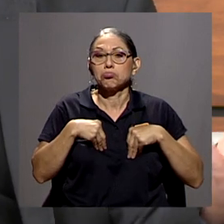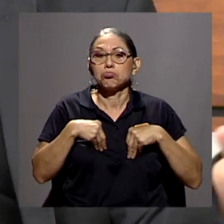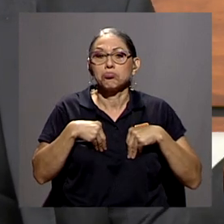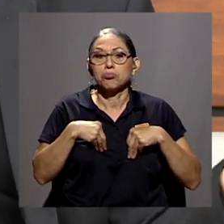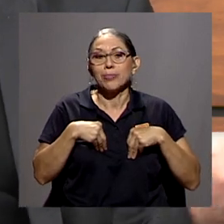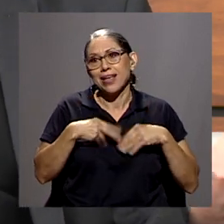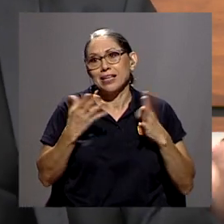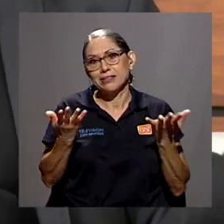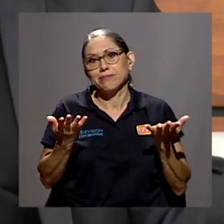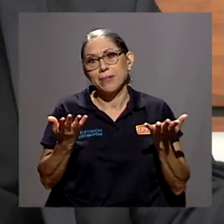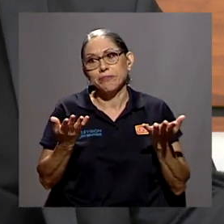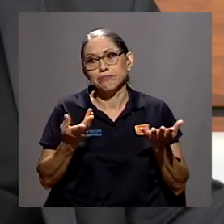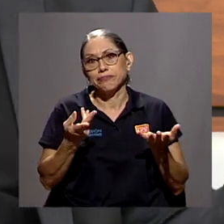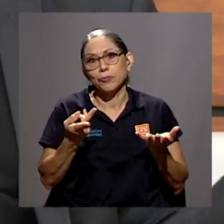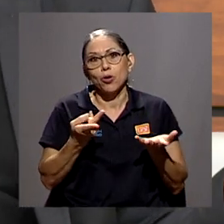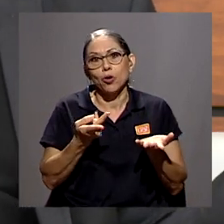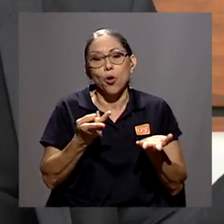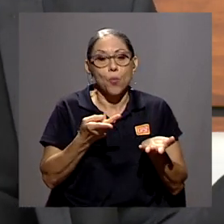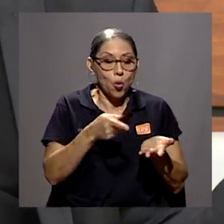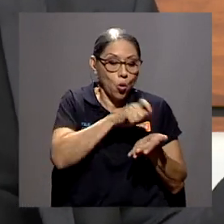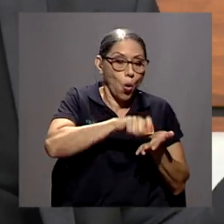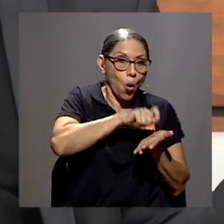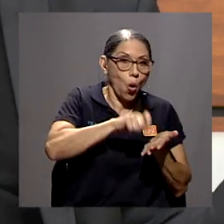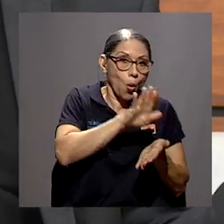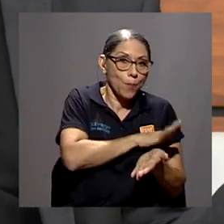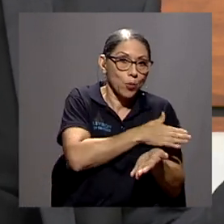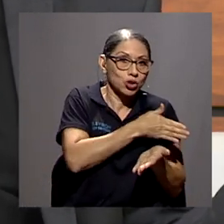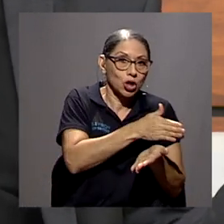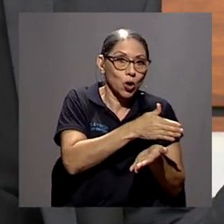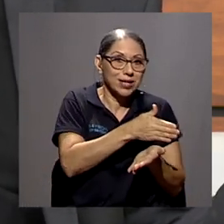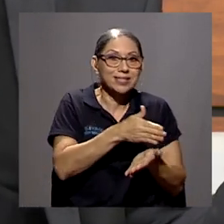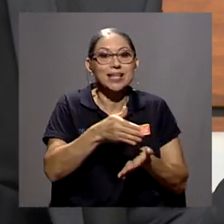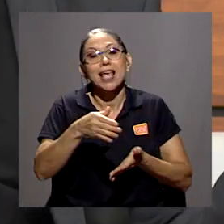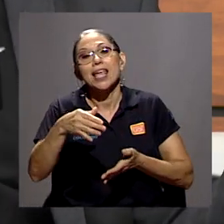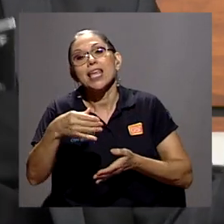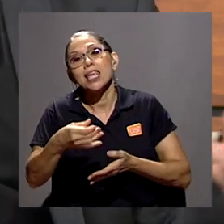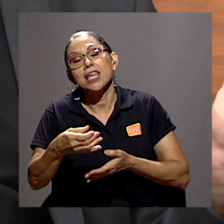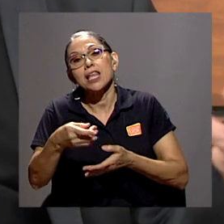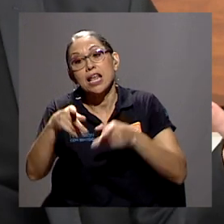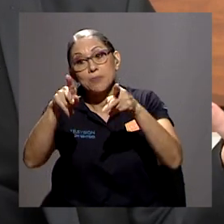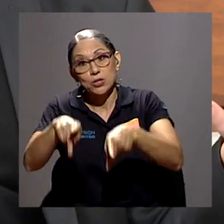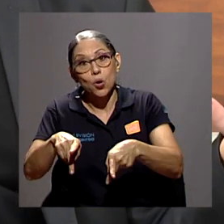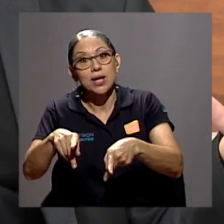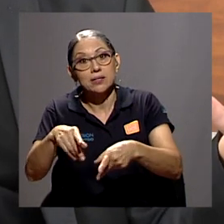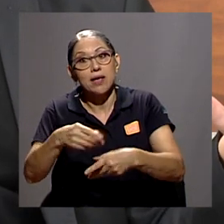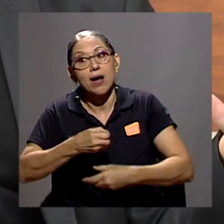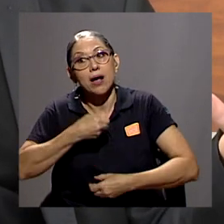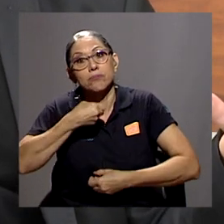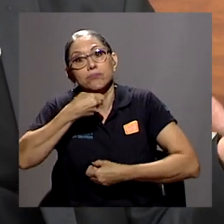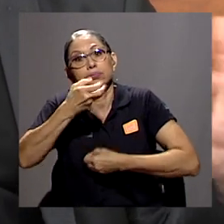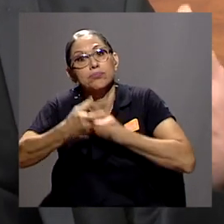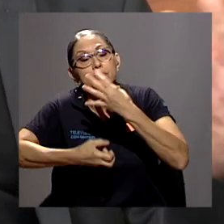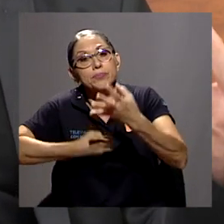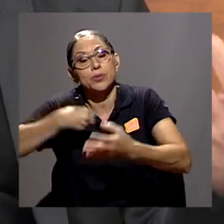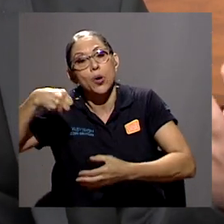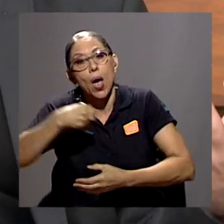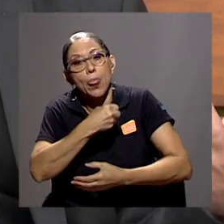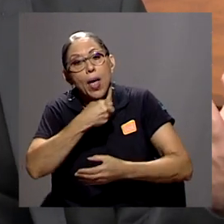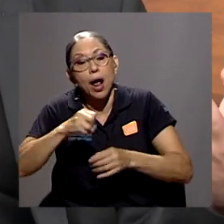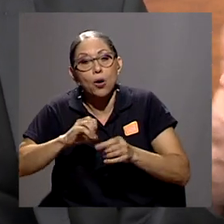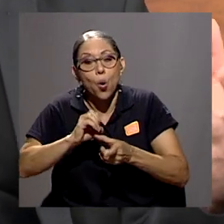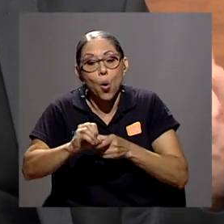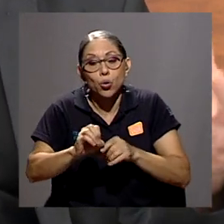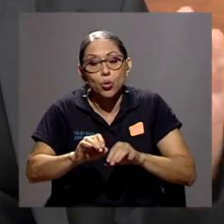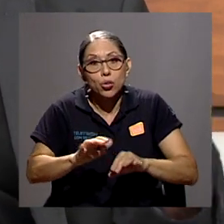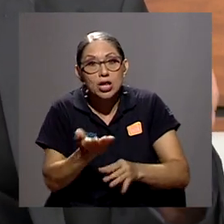contrato que hacemos entre compositores de arte e intérpretes y es aquí y es a esos objetivos en